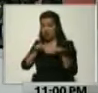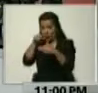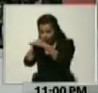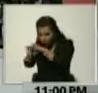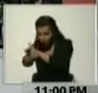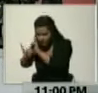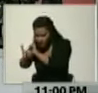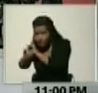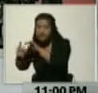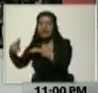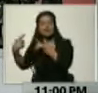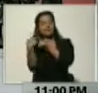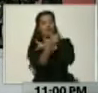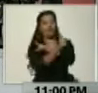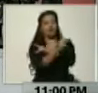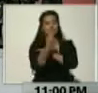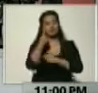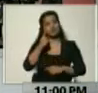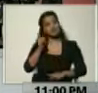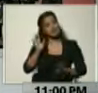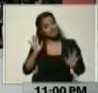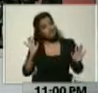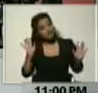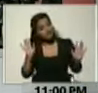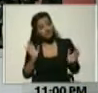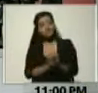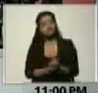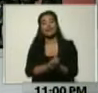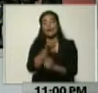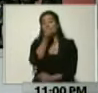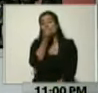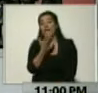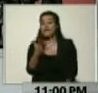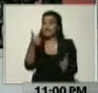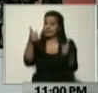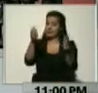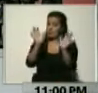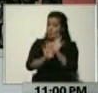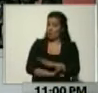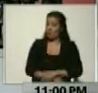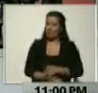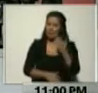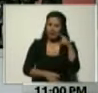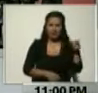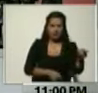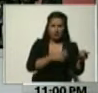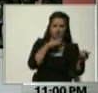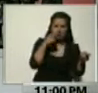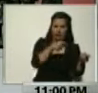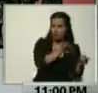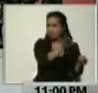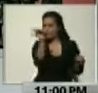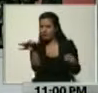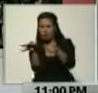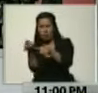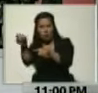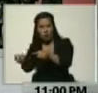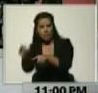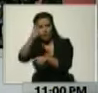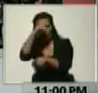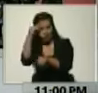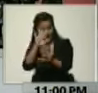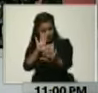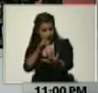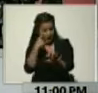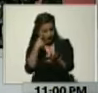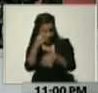salir. Después de salir. Qué bueno, vale. Esto es contagioso. Esto es contagioso. Ya se lo voy a decir porque ya van